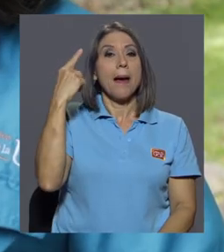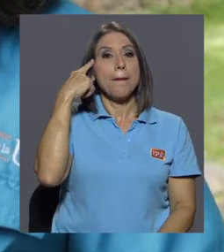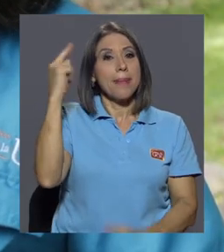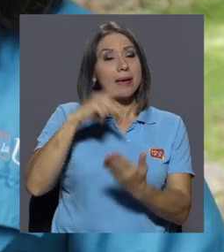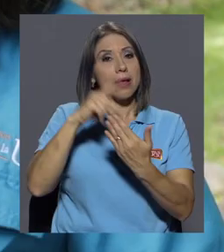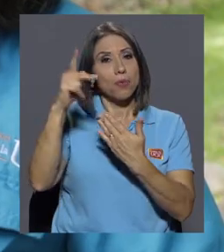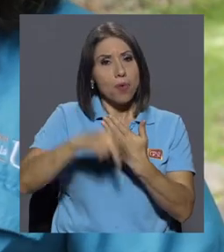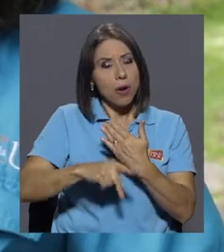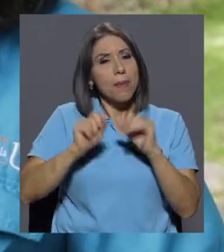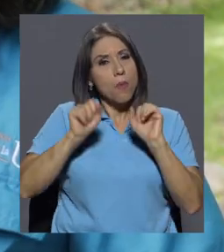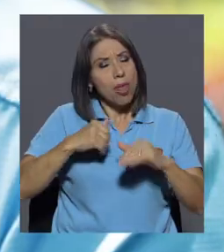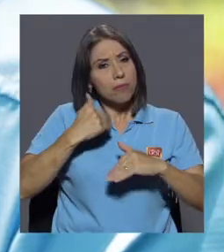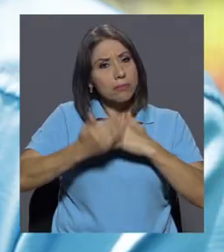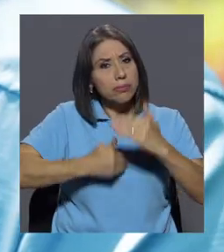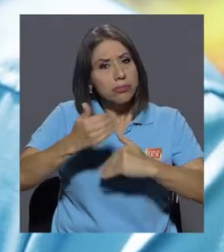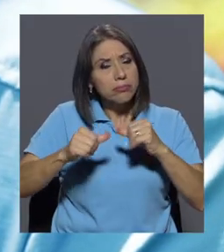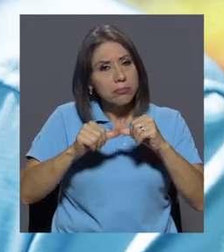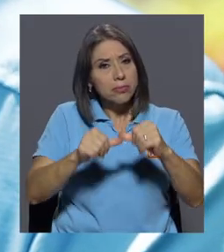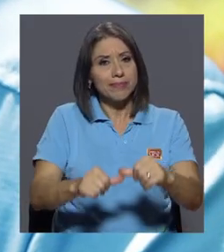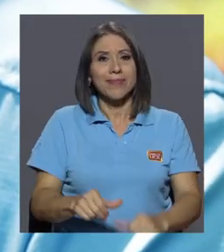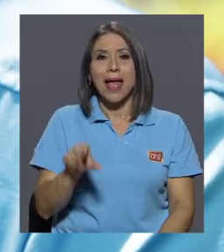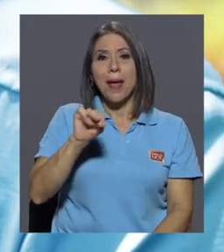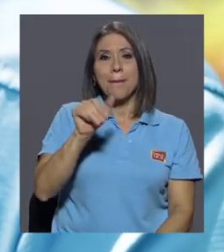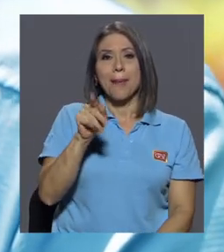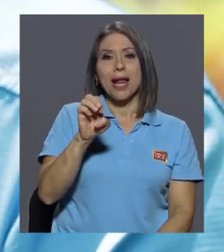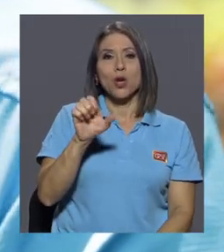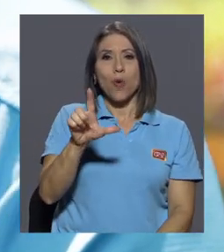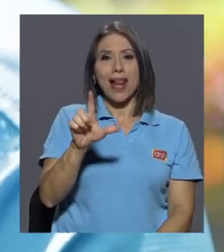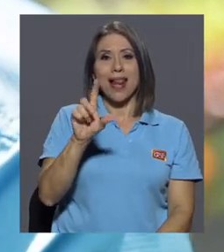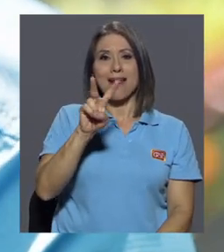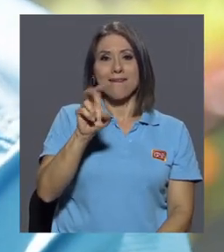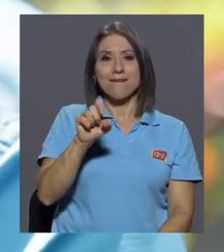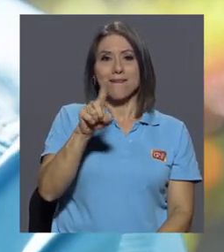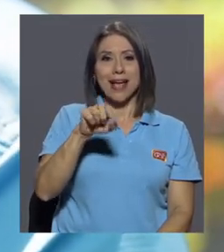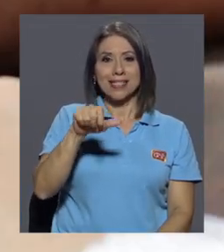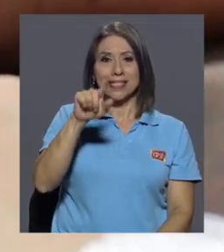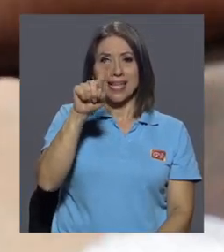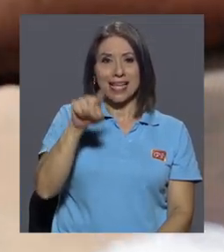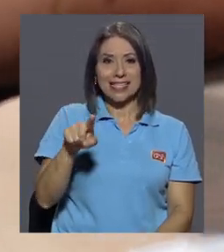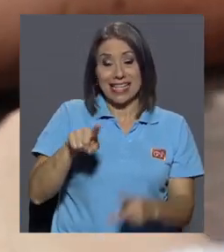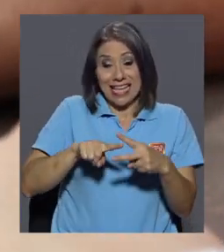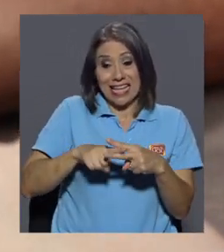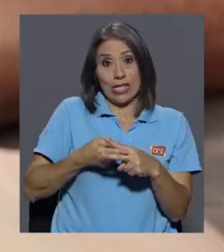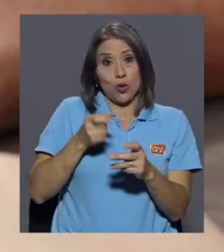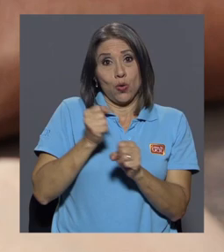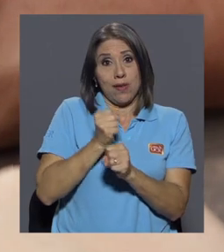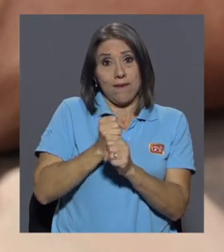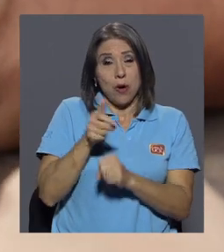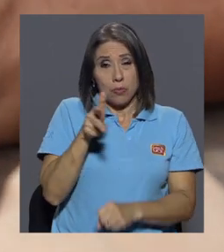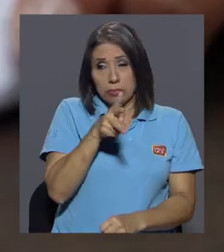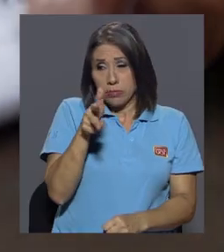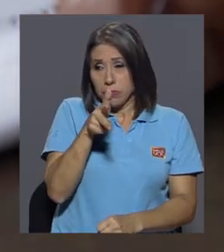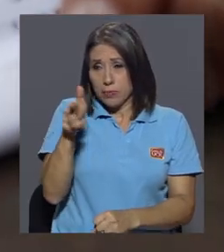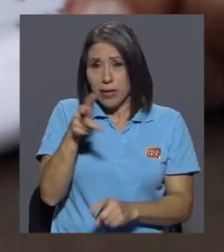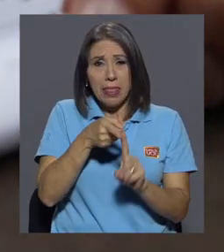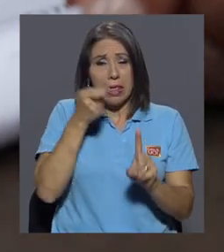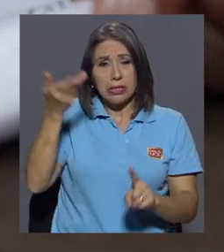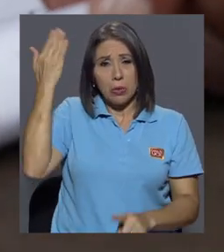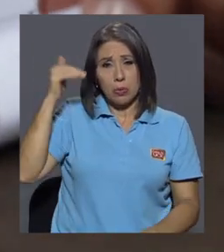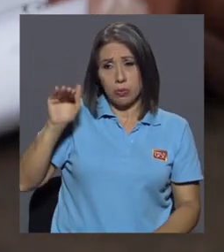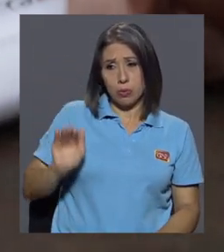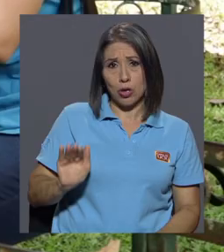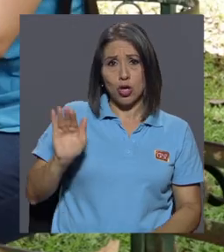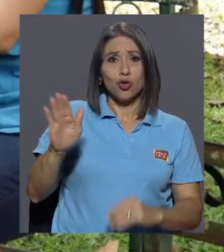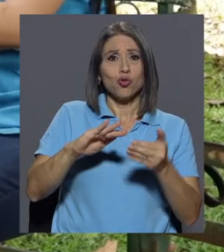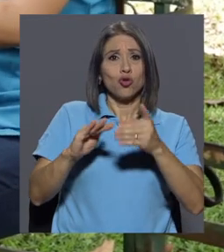informativo saliera adelante. Manuel Vázquez inició en el arte de capturar momentos desde muy pequeño en su ciudad natal,